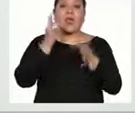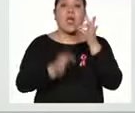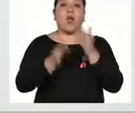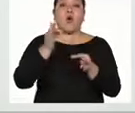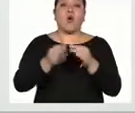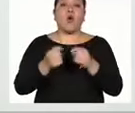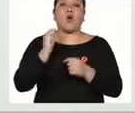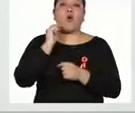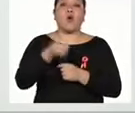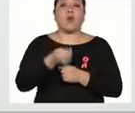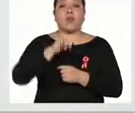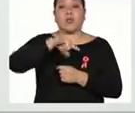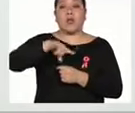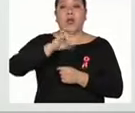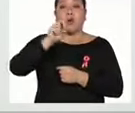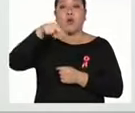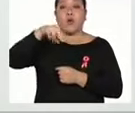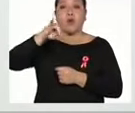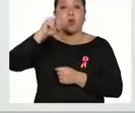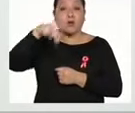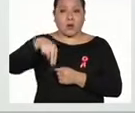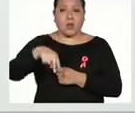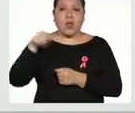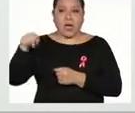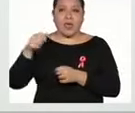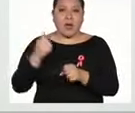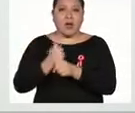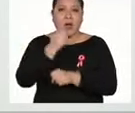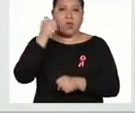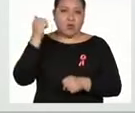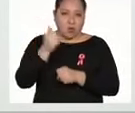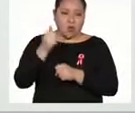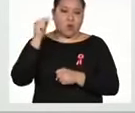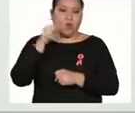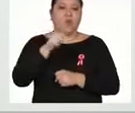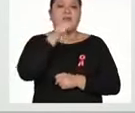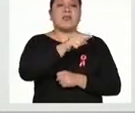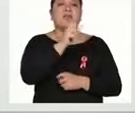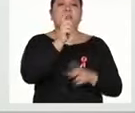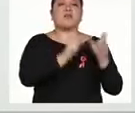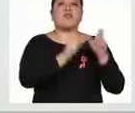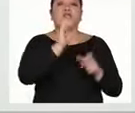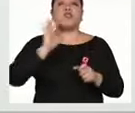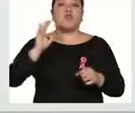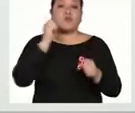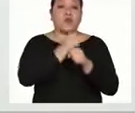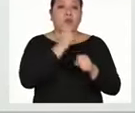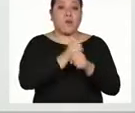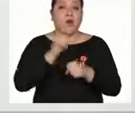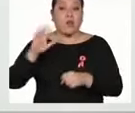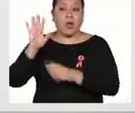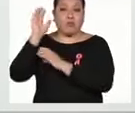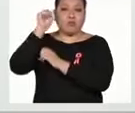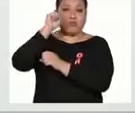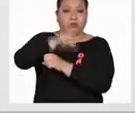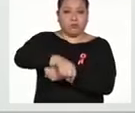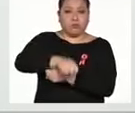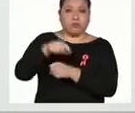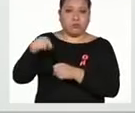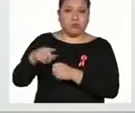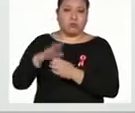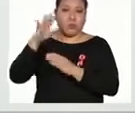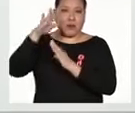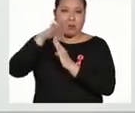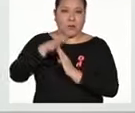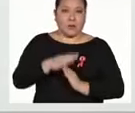que permitieron esta violación a sus derechos por el delito de discriminación. De hecho, esa sentencia fue la